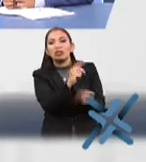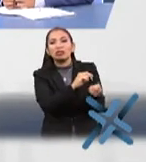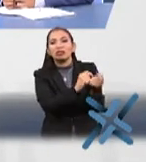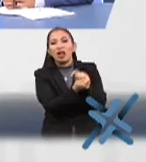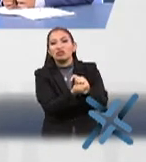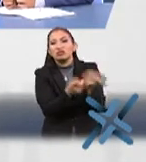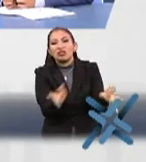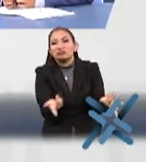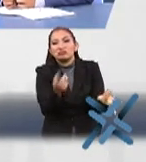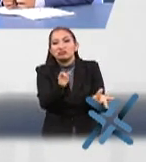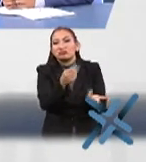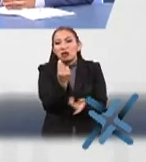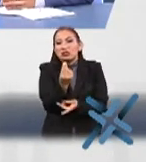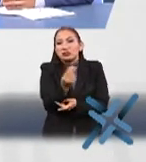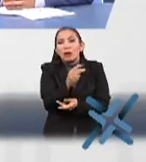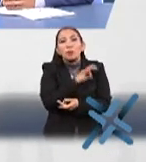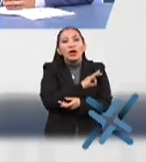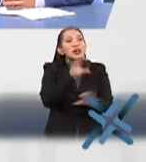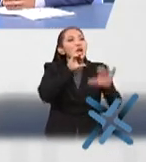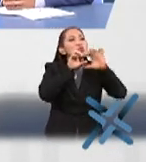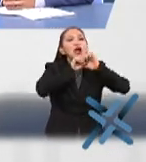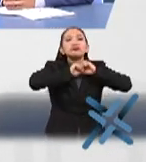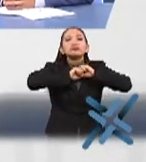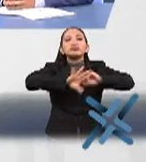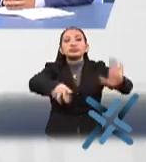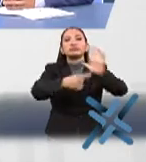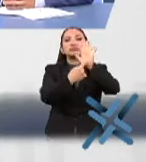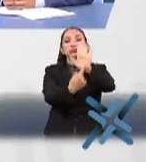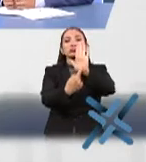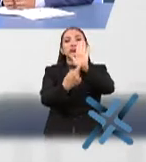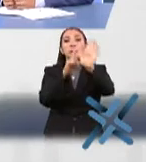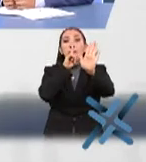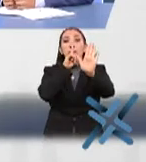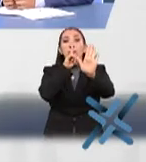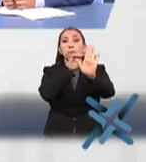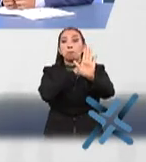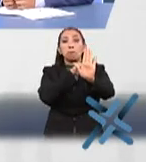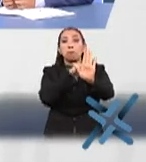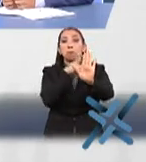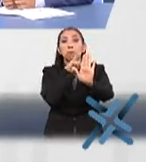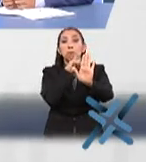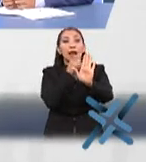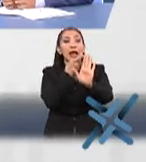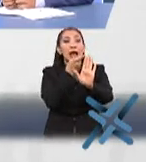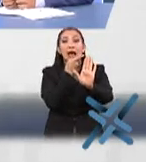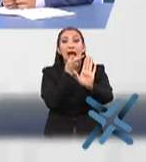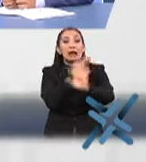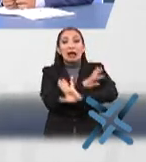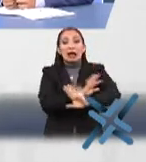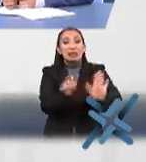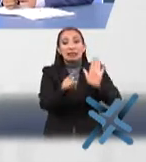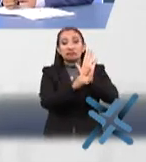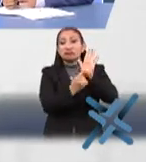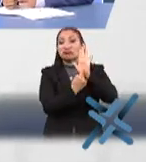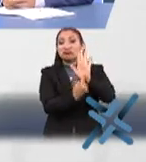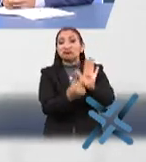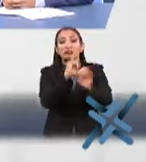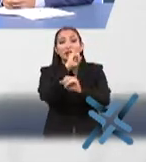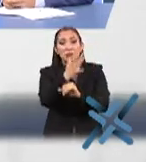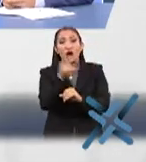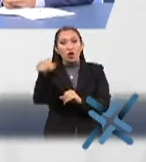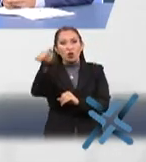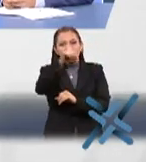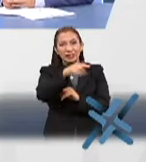traducción o no requieren traducción. Se puede comunicar incluso sin palabras, lo cual que también es un ejercicio yo creo que muy propio para ustedes con